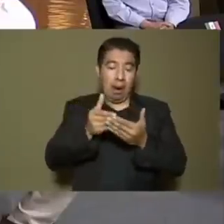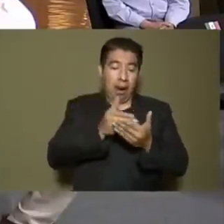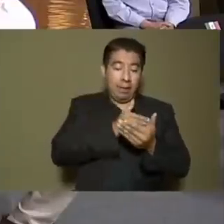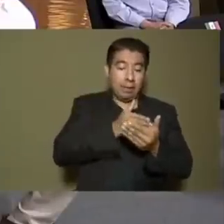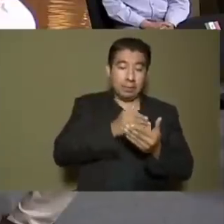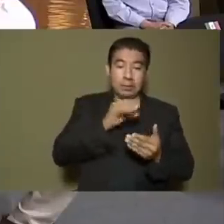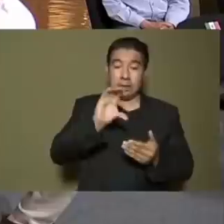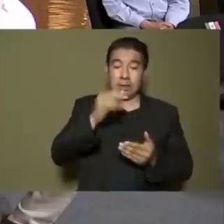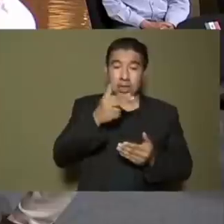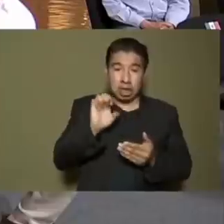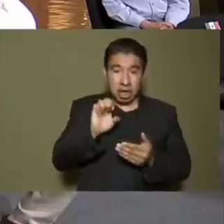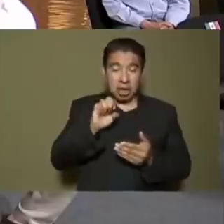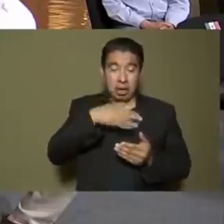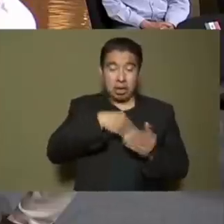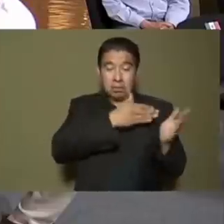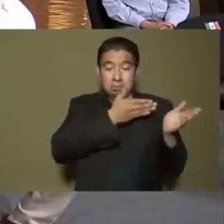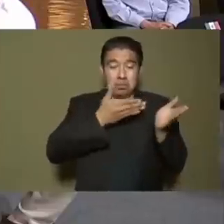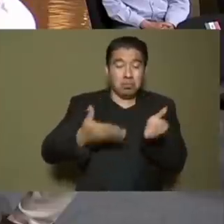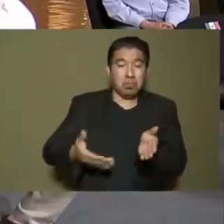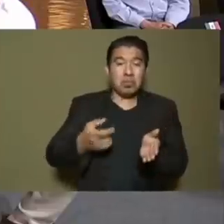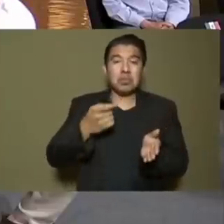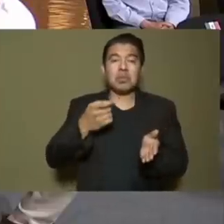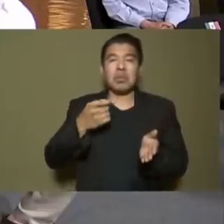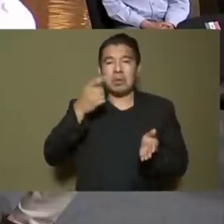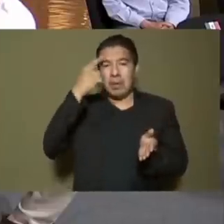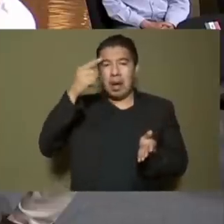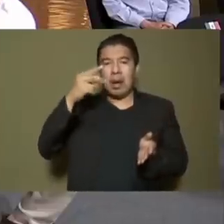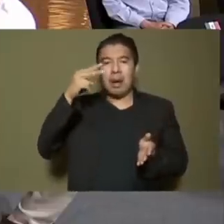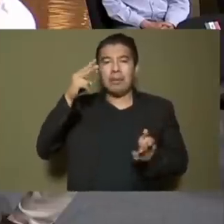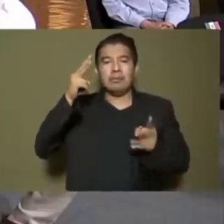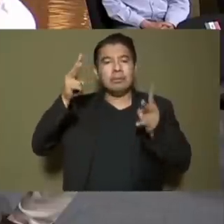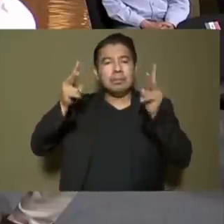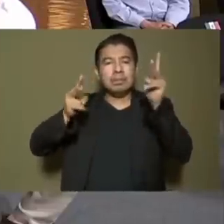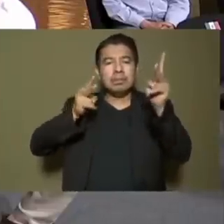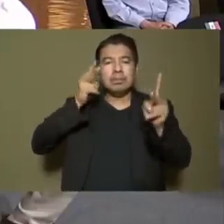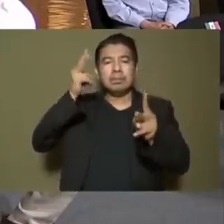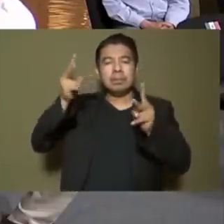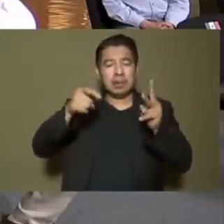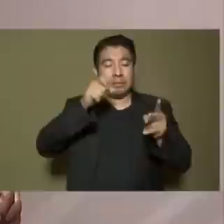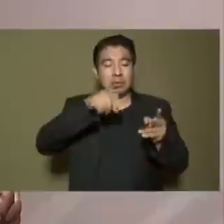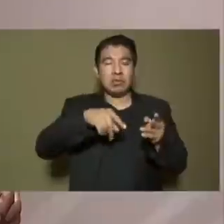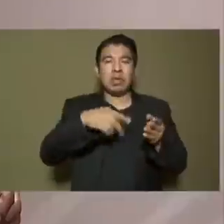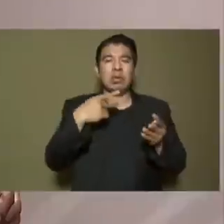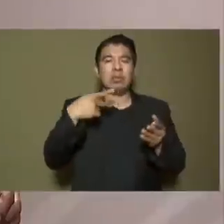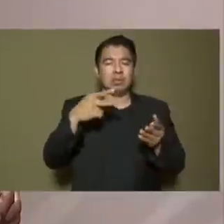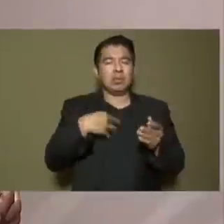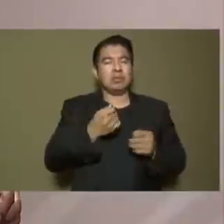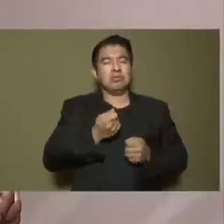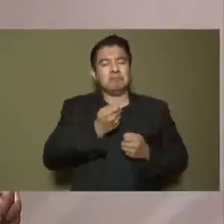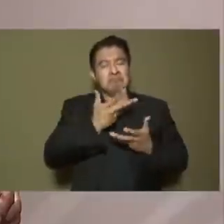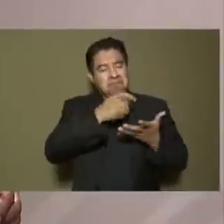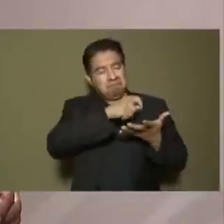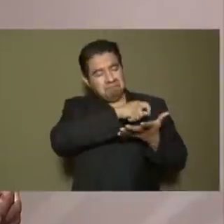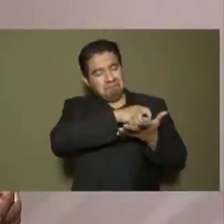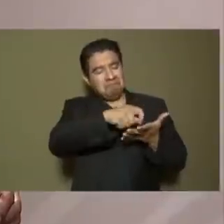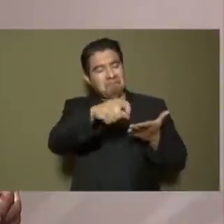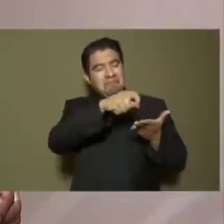el Che visita el sureste y aquí escribe un poema. Y